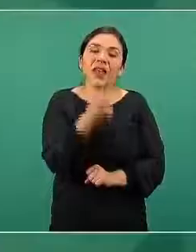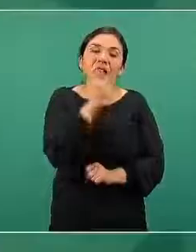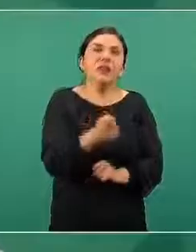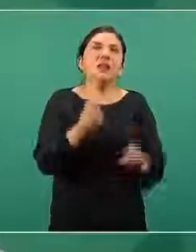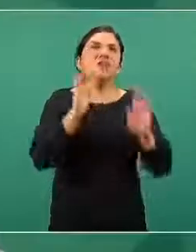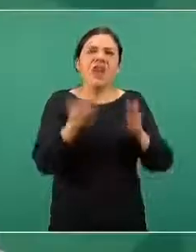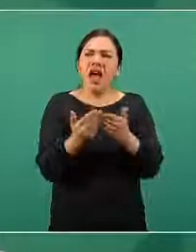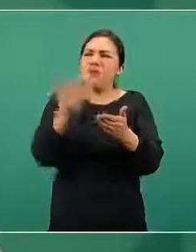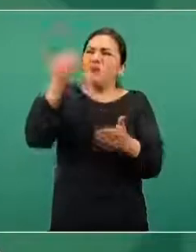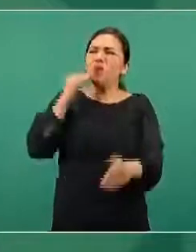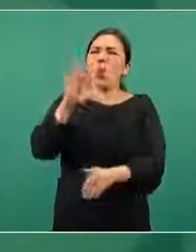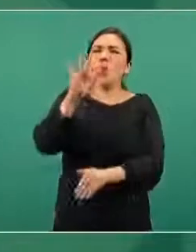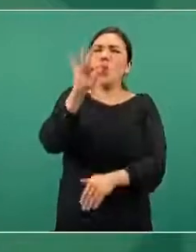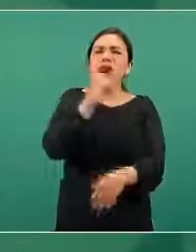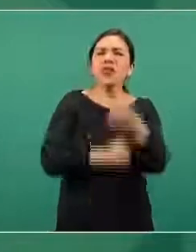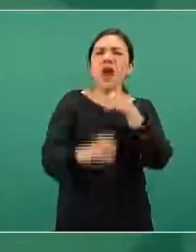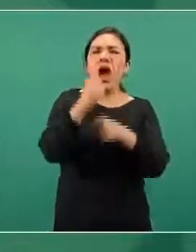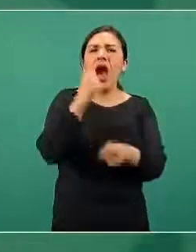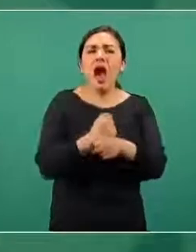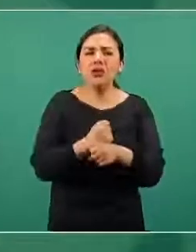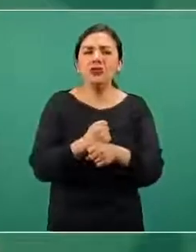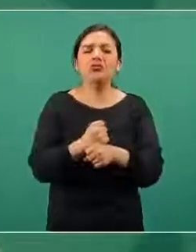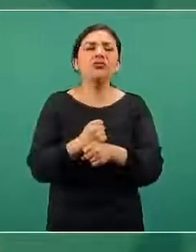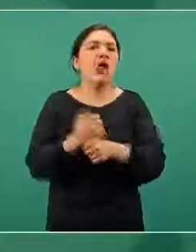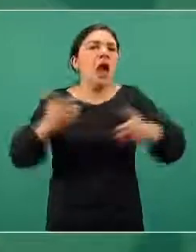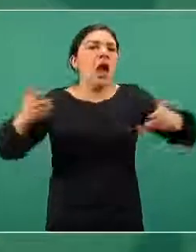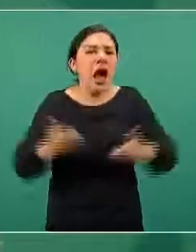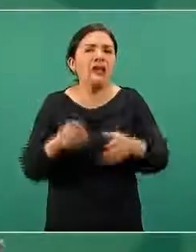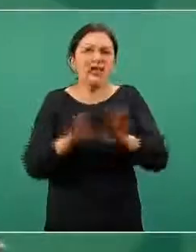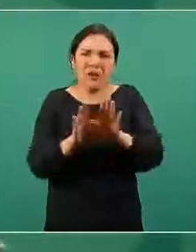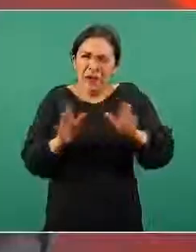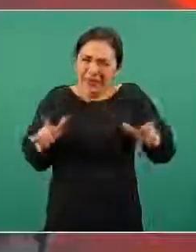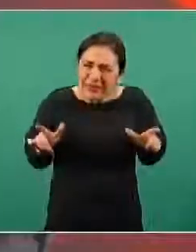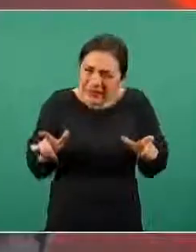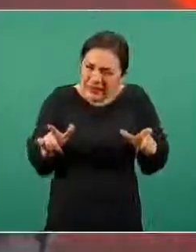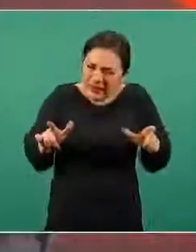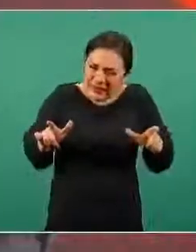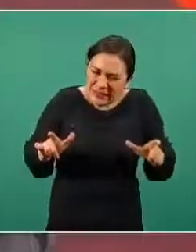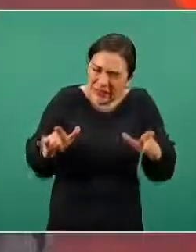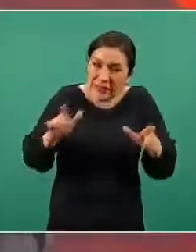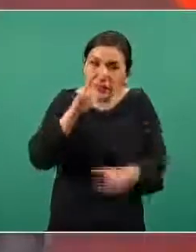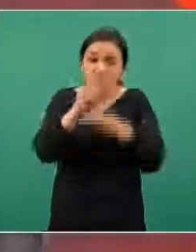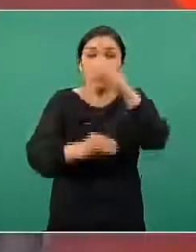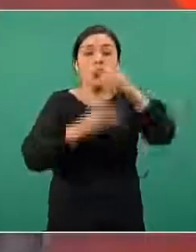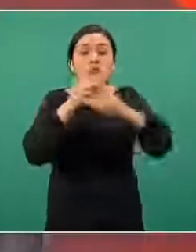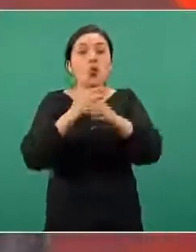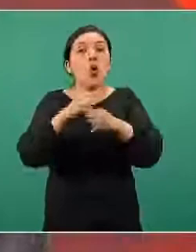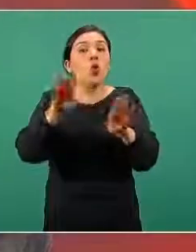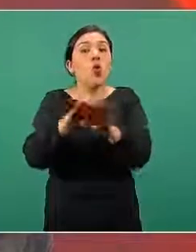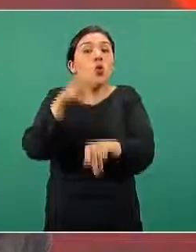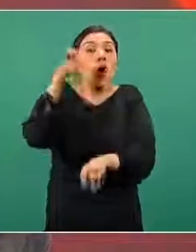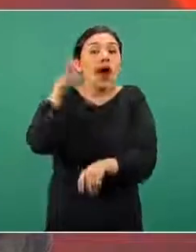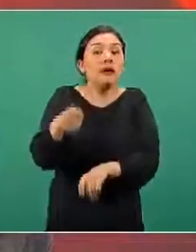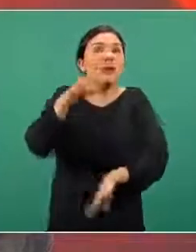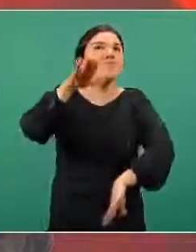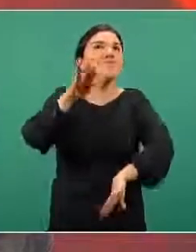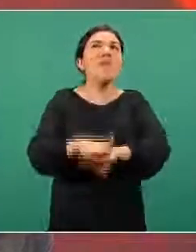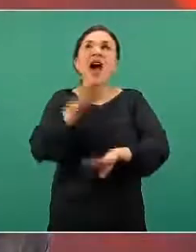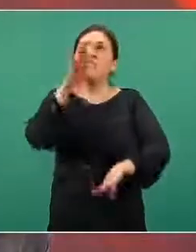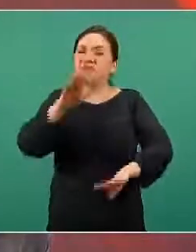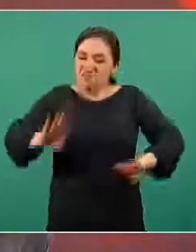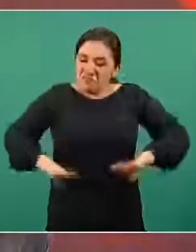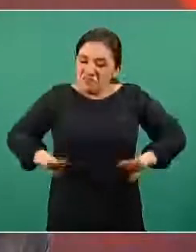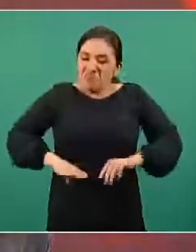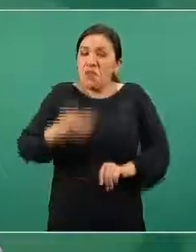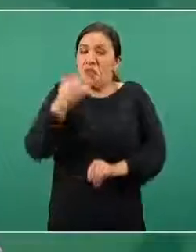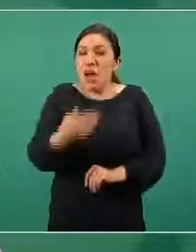desde hace 40 años se ha venido empujando en el mundo como el modelo más